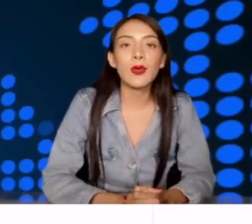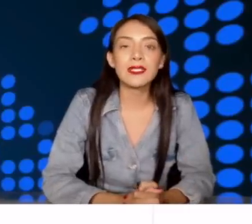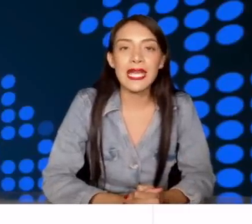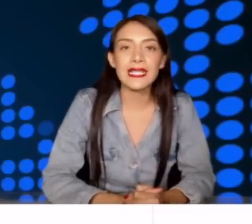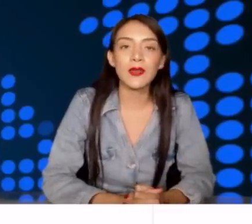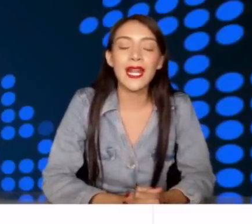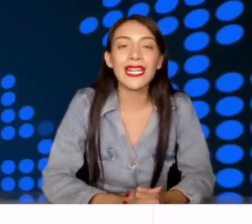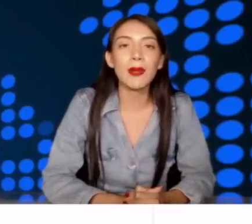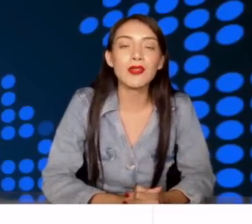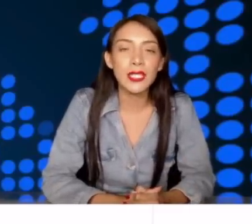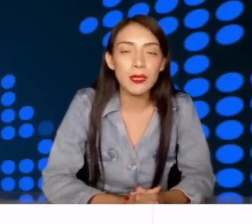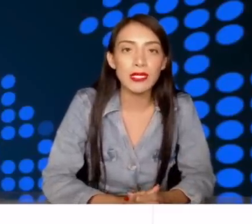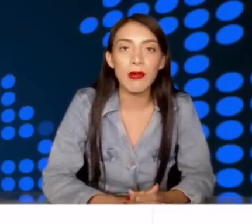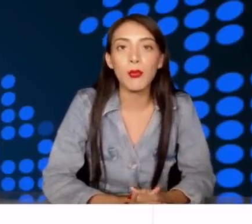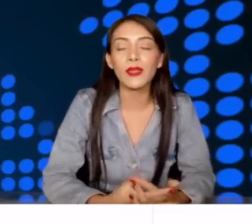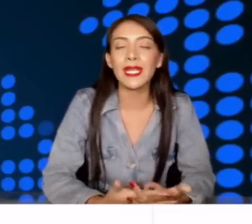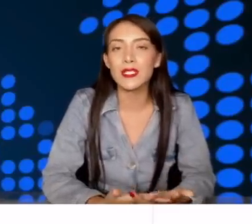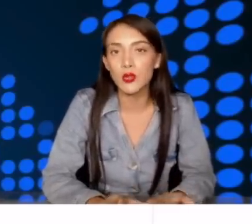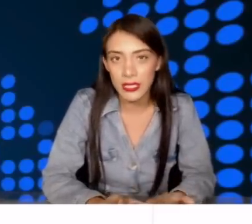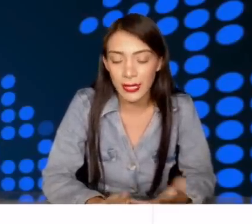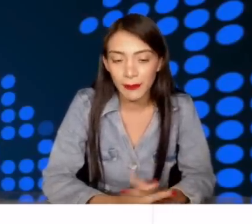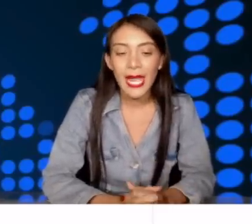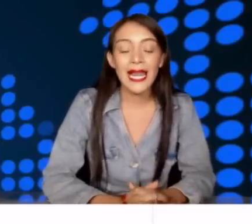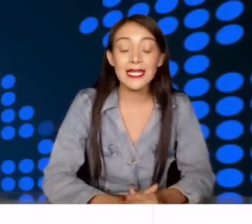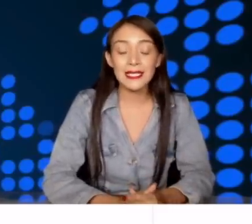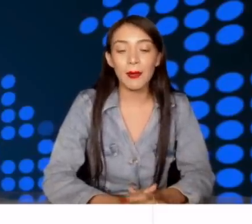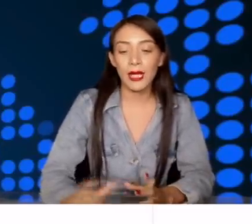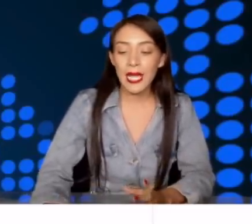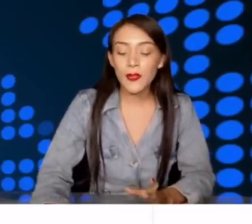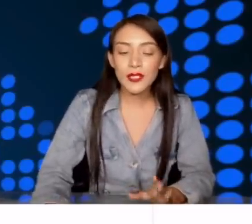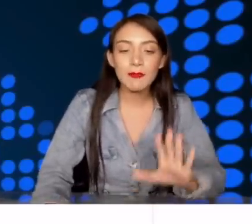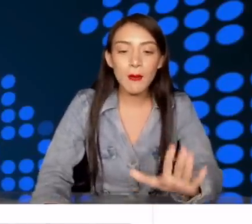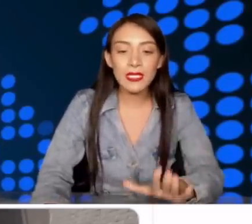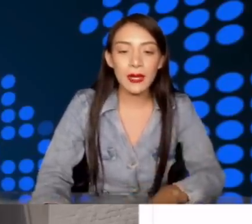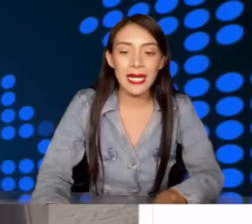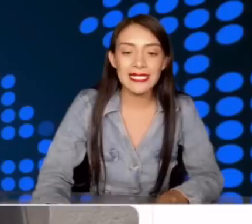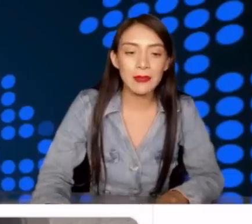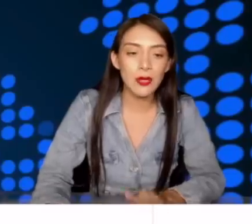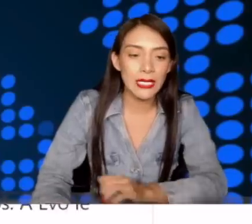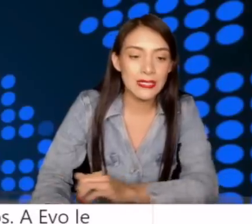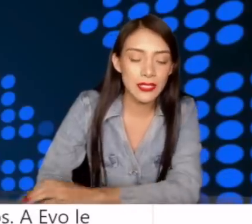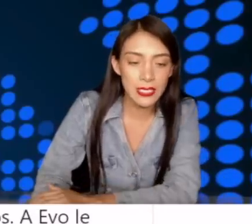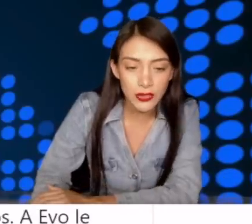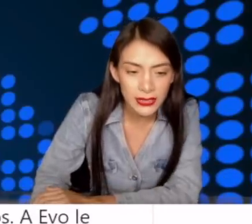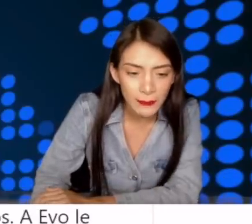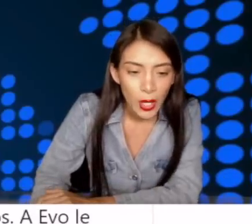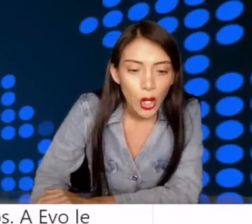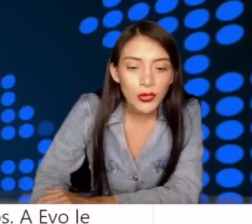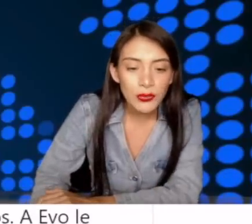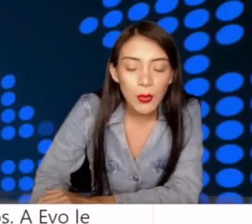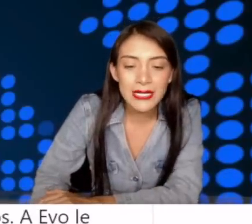ser populista es ayudar al que menos tiene, pues que lo apunten en la lista. Entonces vamos a ver este video que dice lo